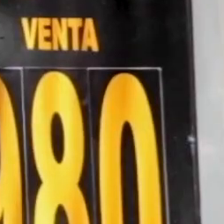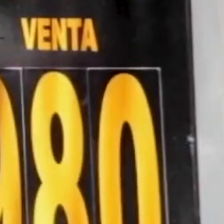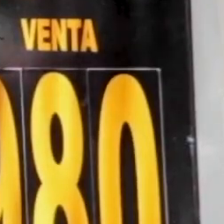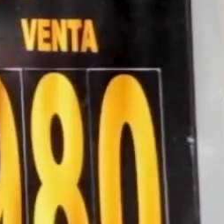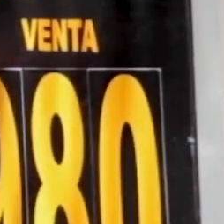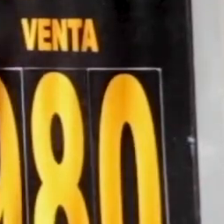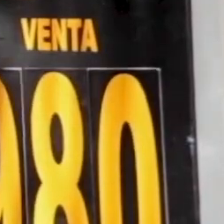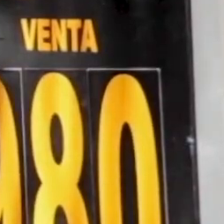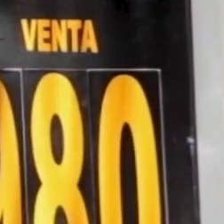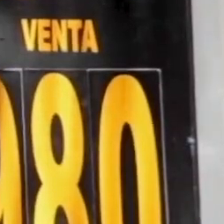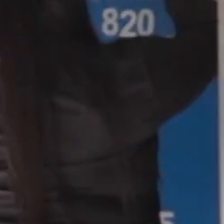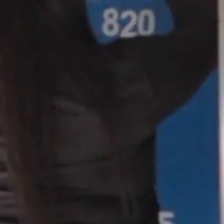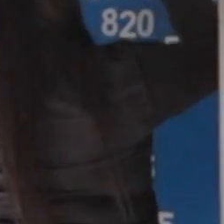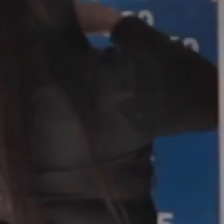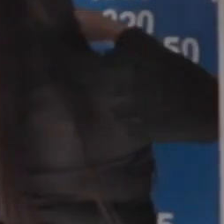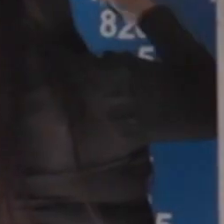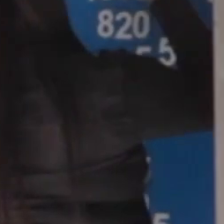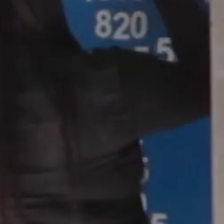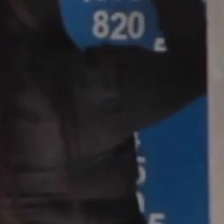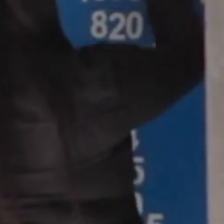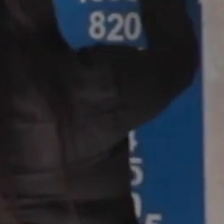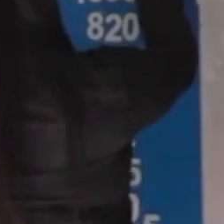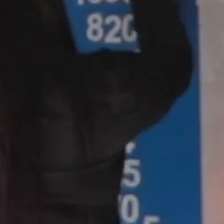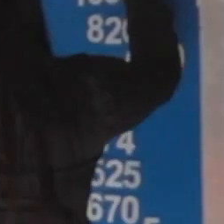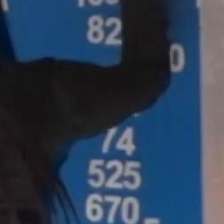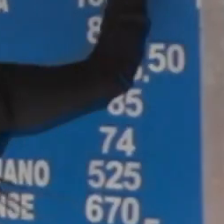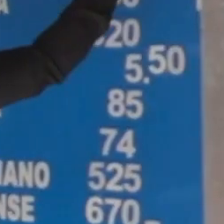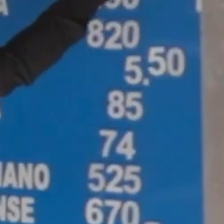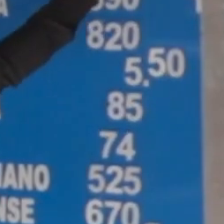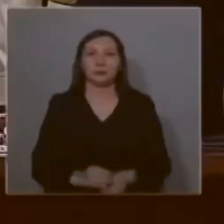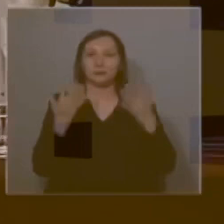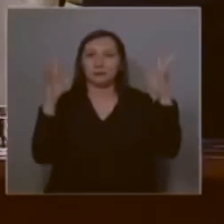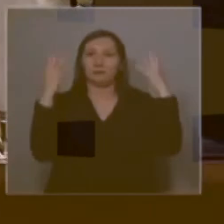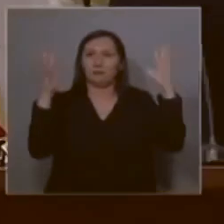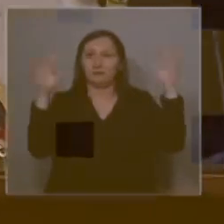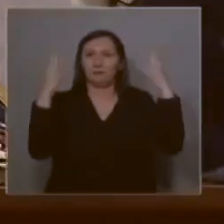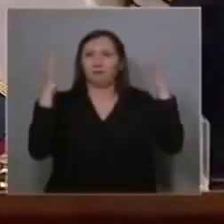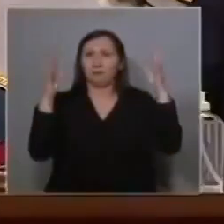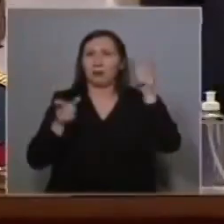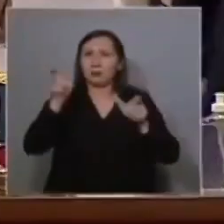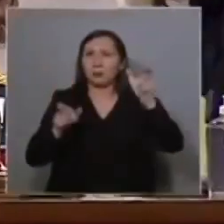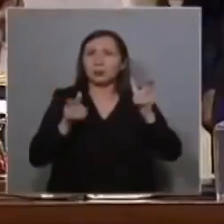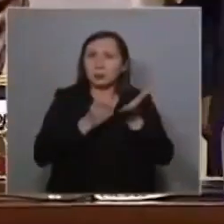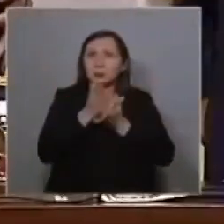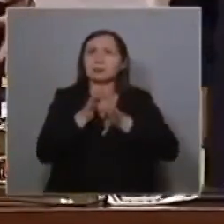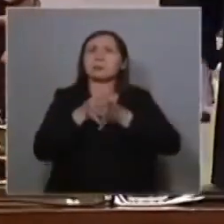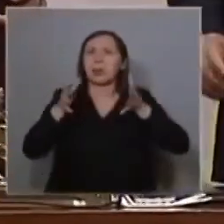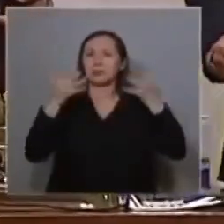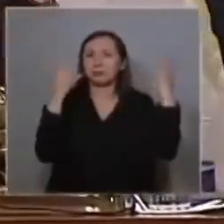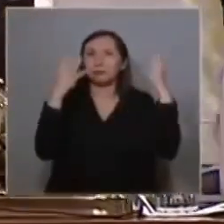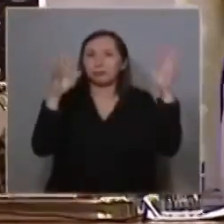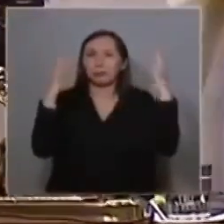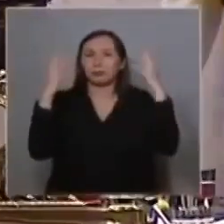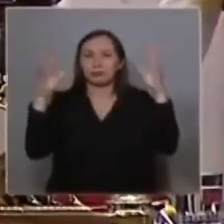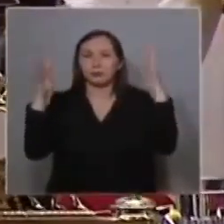desigualdad el permanente bombardeo de la prensa hegemónica y el agitado panorama internacional son factores que han